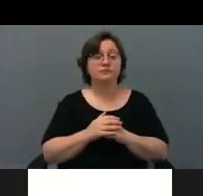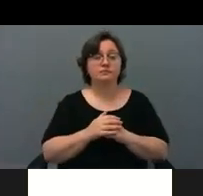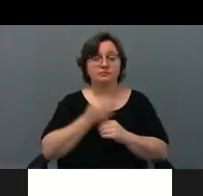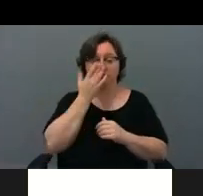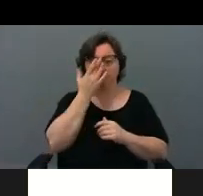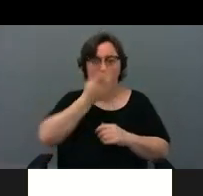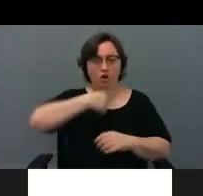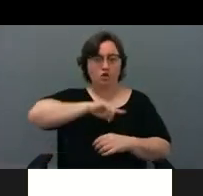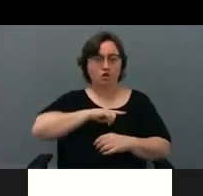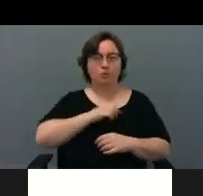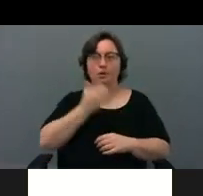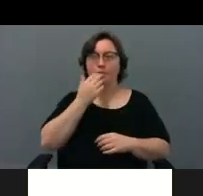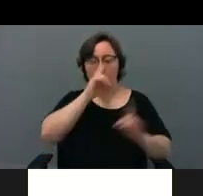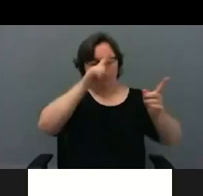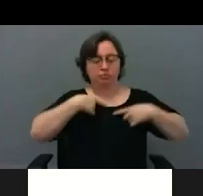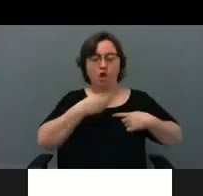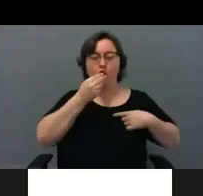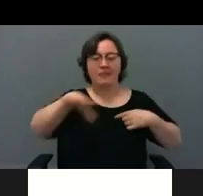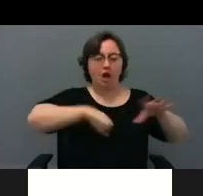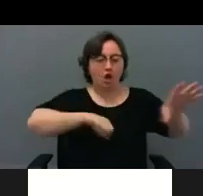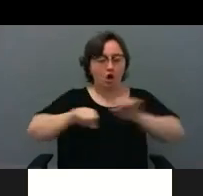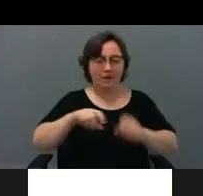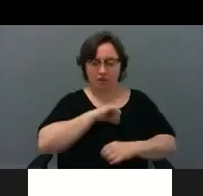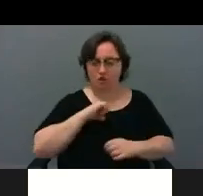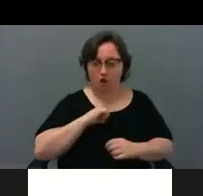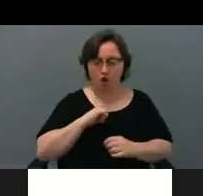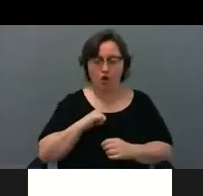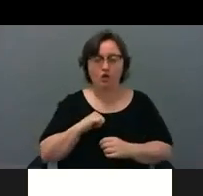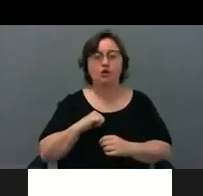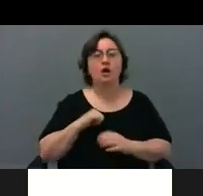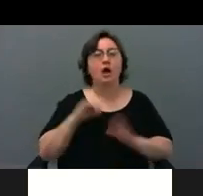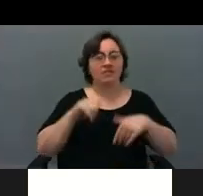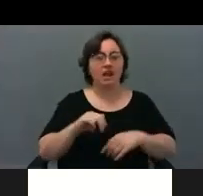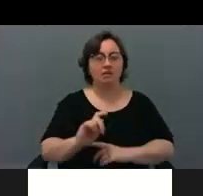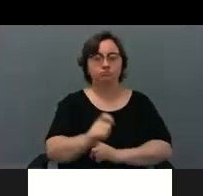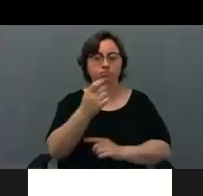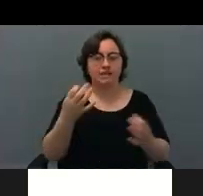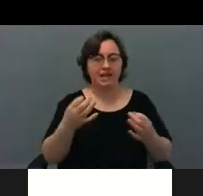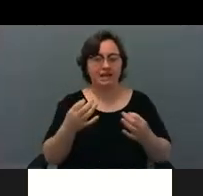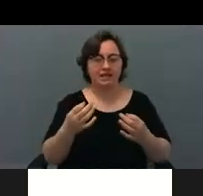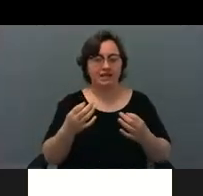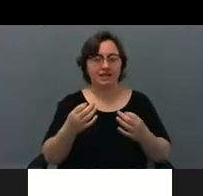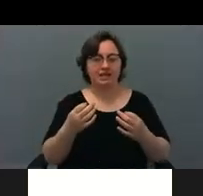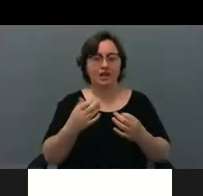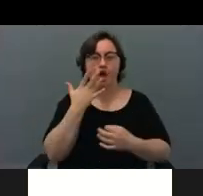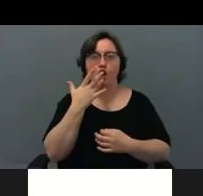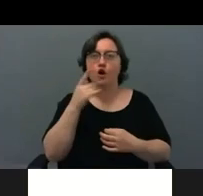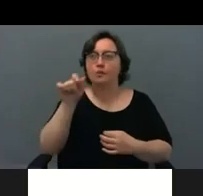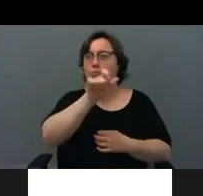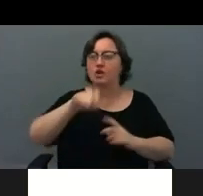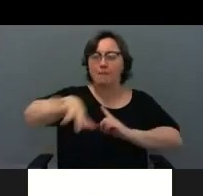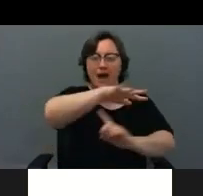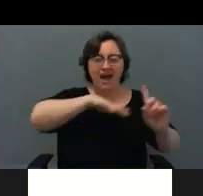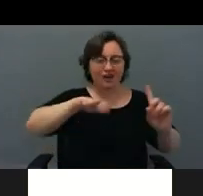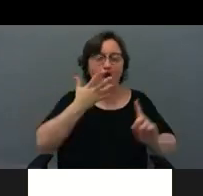Hemos conseguido ir a la compra solos. Con eso hemos conseguido que conocemos a la gente del barrio,